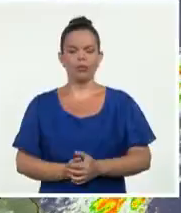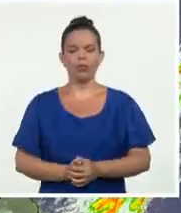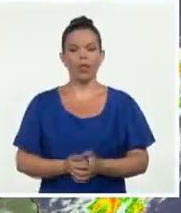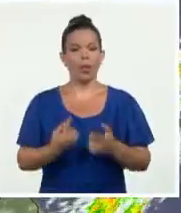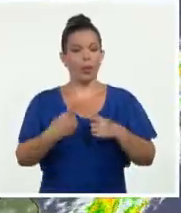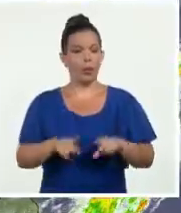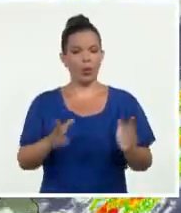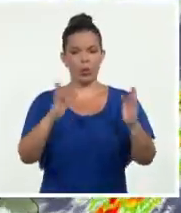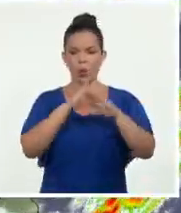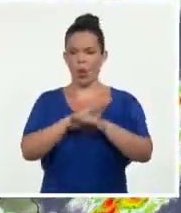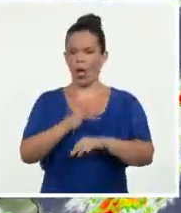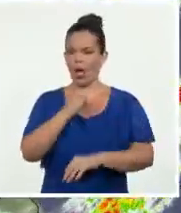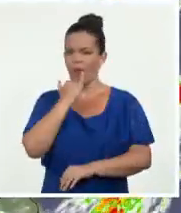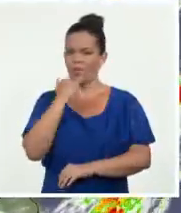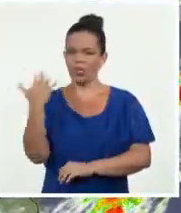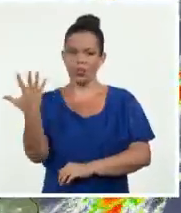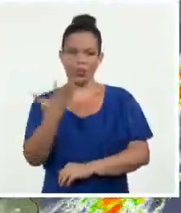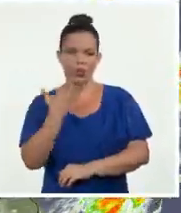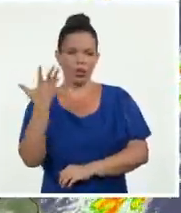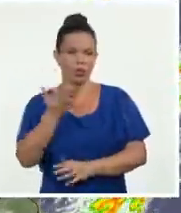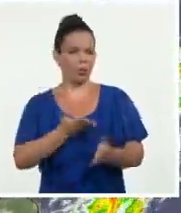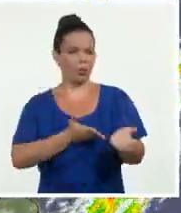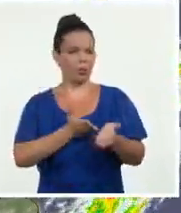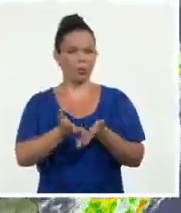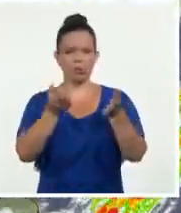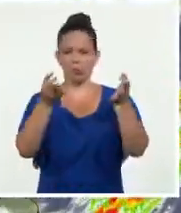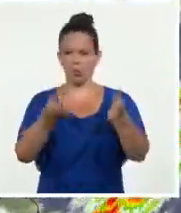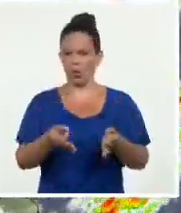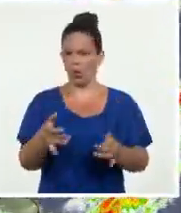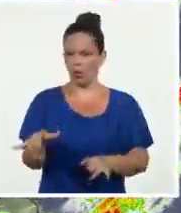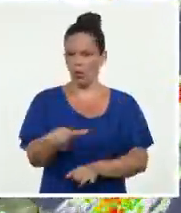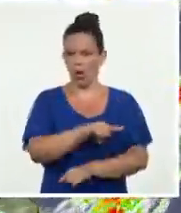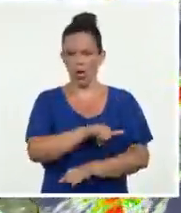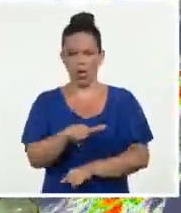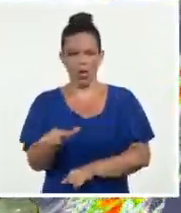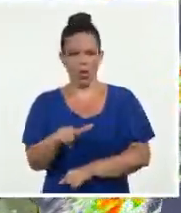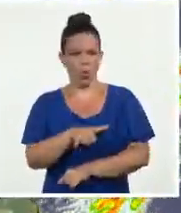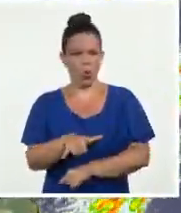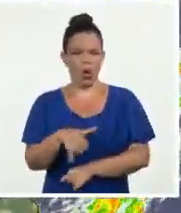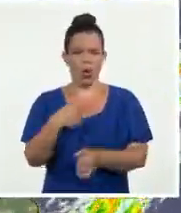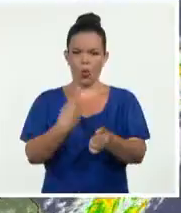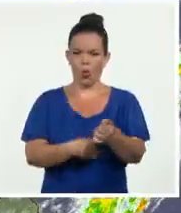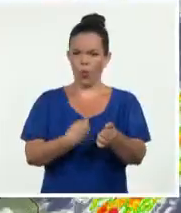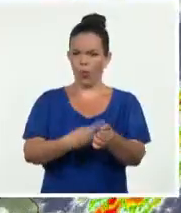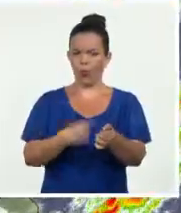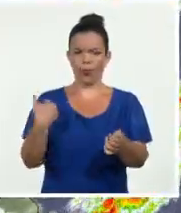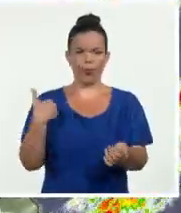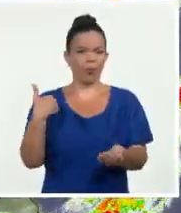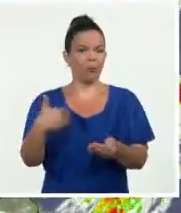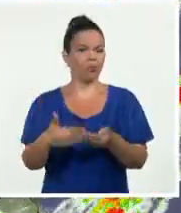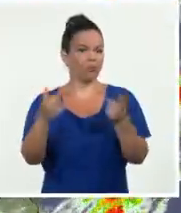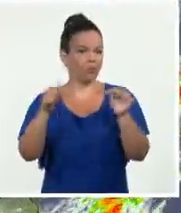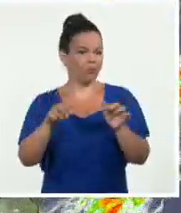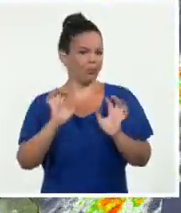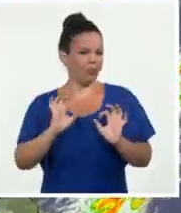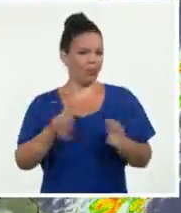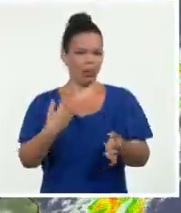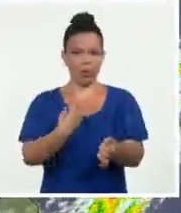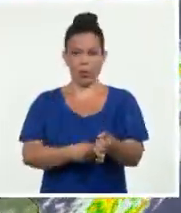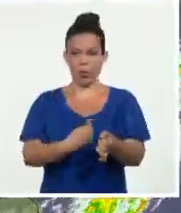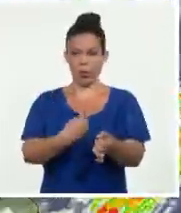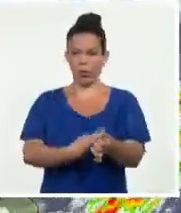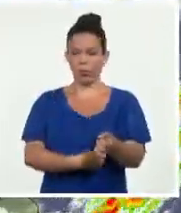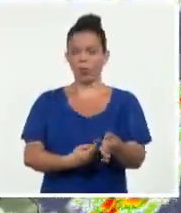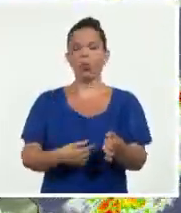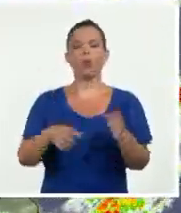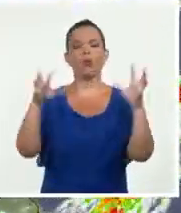nuestro país sobre cuba se mantiene las condiciones de inestabilidad atmosférica propia de este tiempo de esta época del año incentivando la ocurrencia de chubascos y tormentas eléctricas en gran